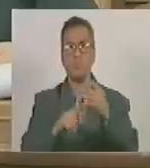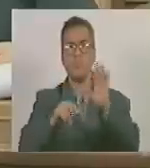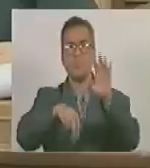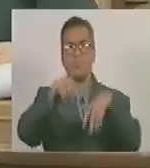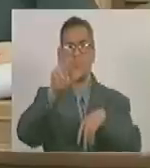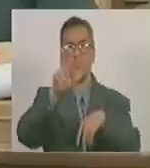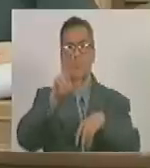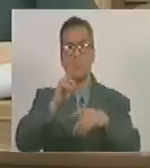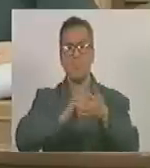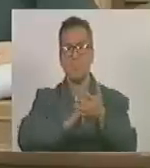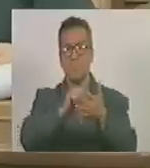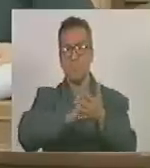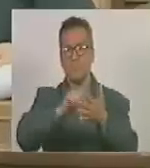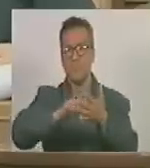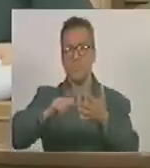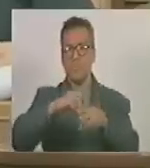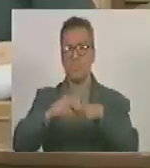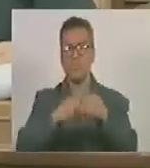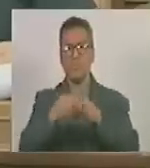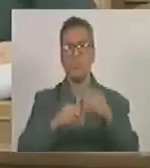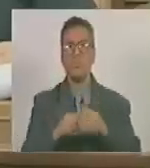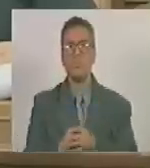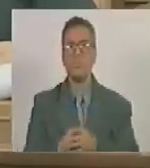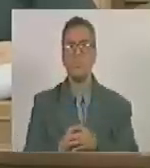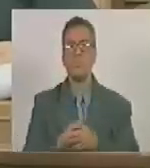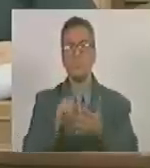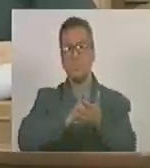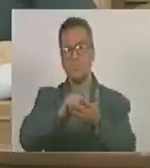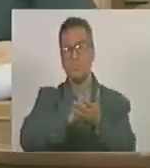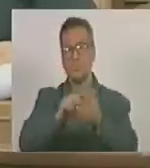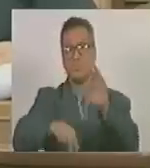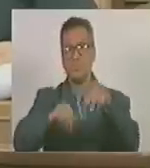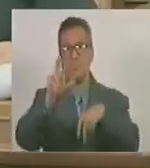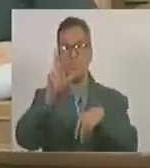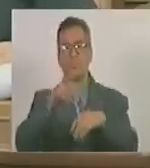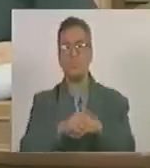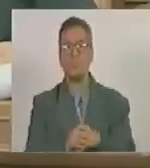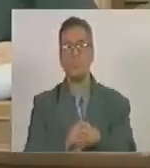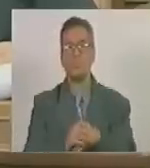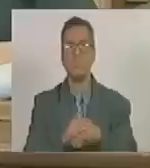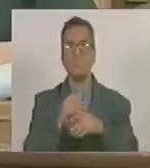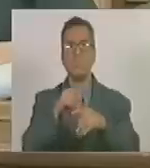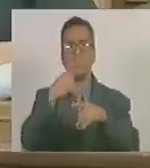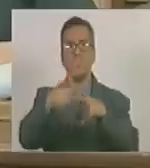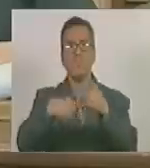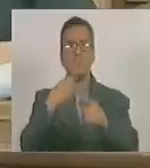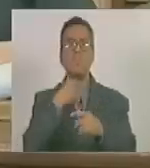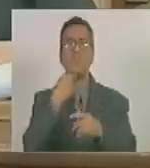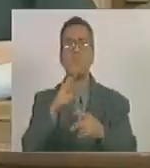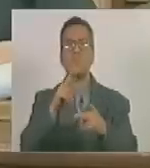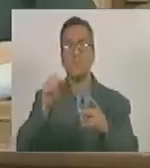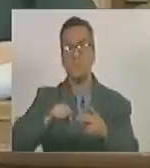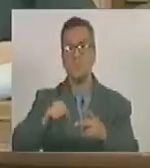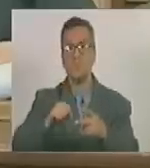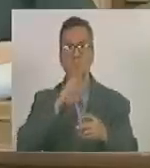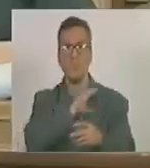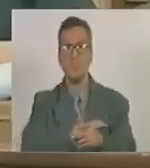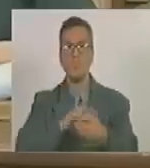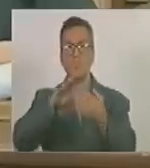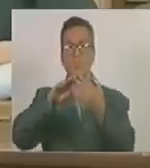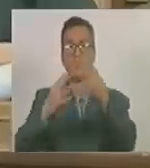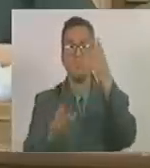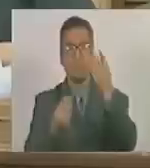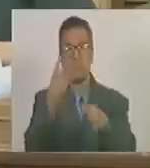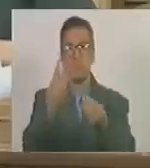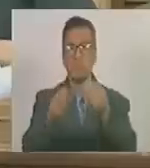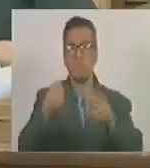13, quedando redactado de la siguiente manera. Artículo 13. Para postularse como vocera o vocero del Consejo Comunal